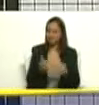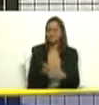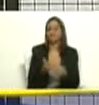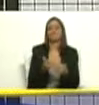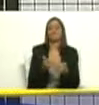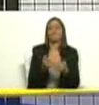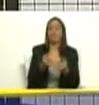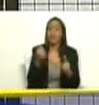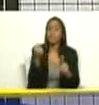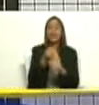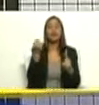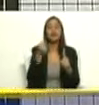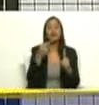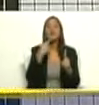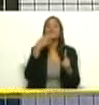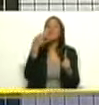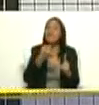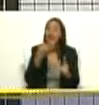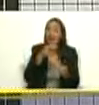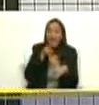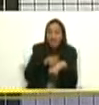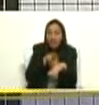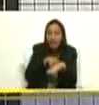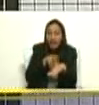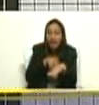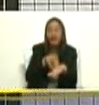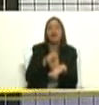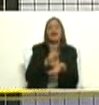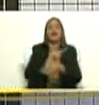un impacto verdaderamente nacional